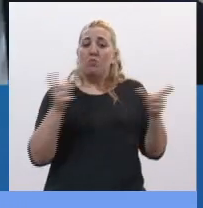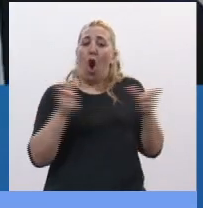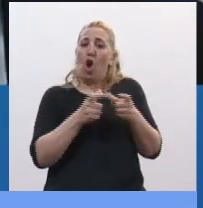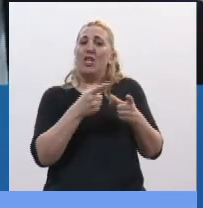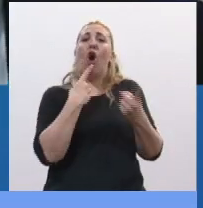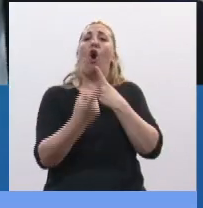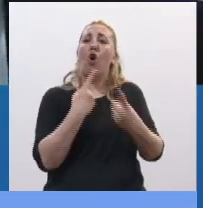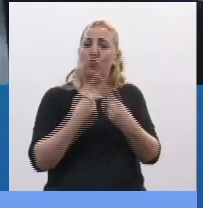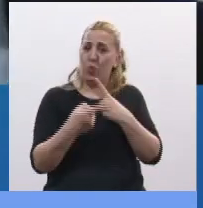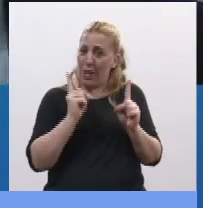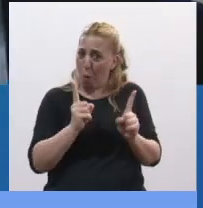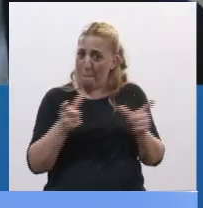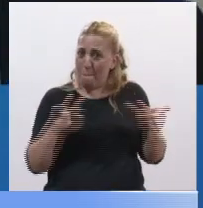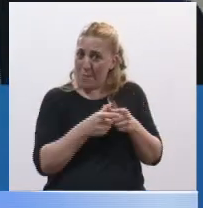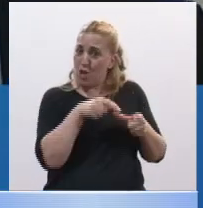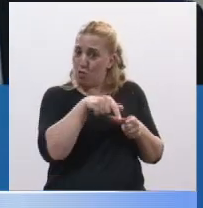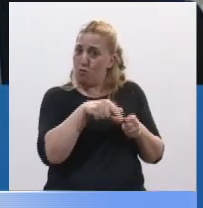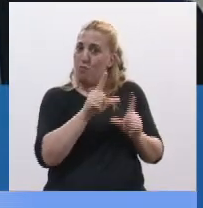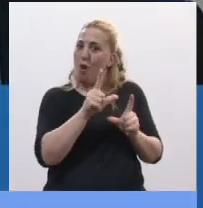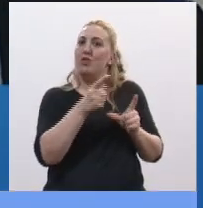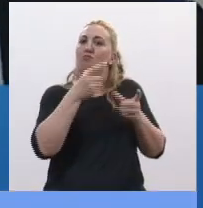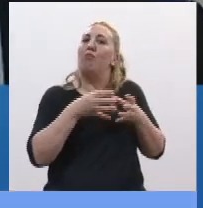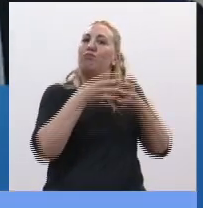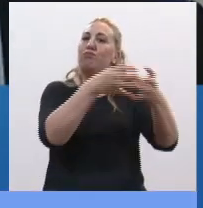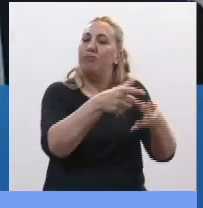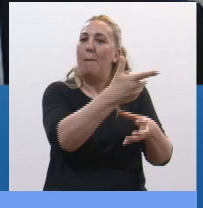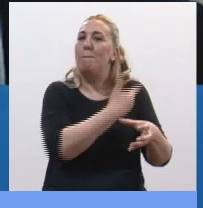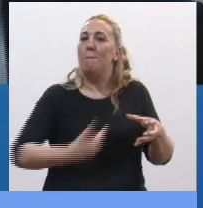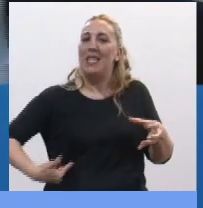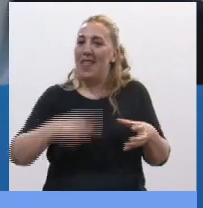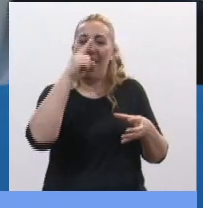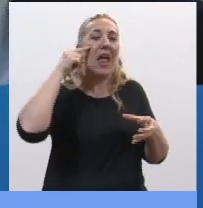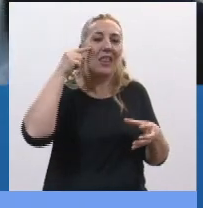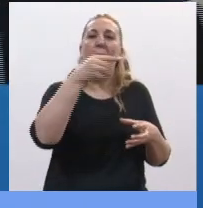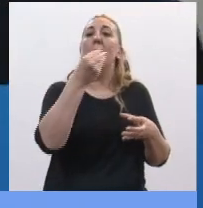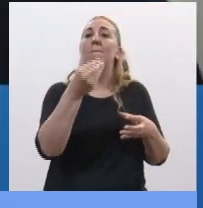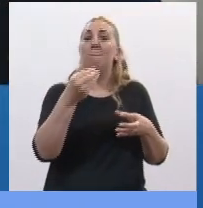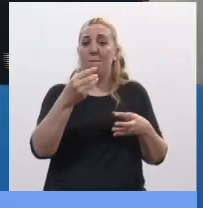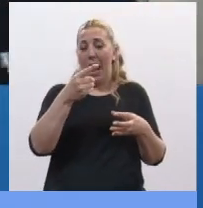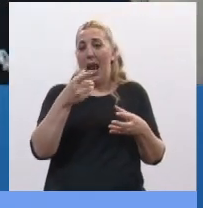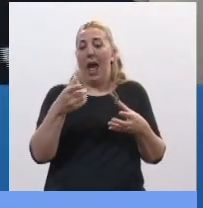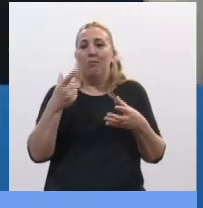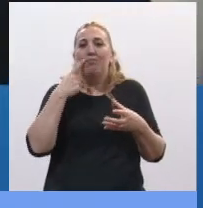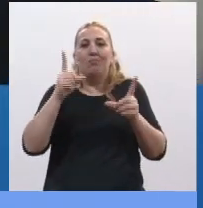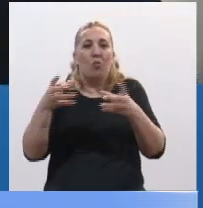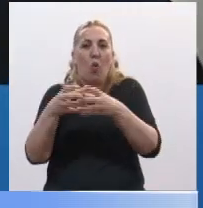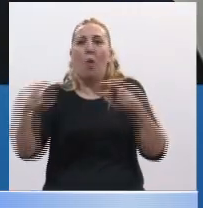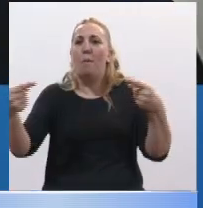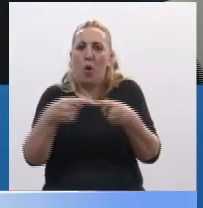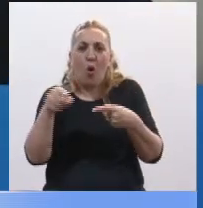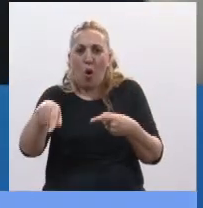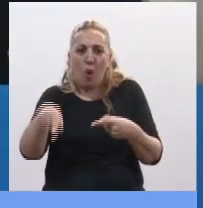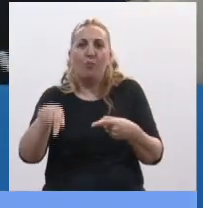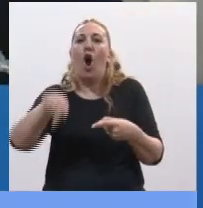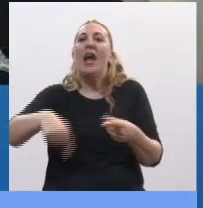Consejo Consultivo que convocó el presidente de la Nación, para quienes son oposición